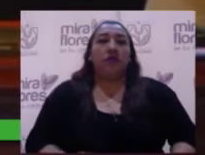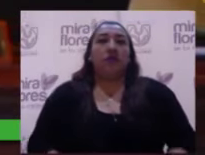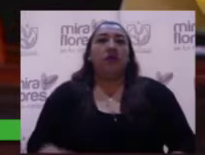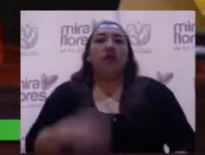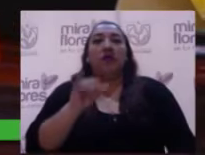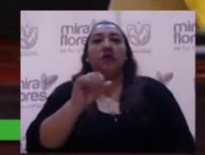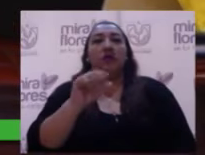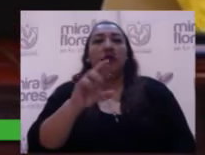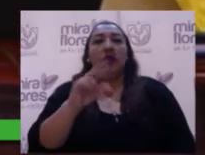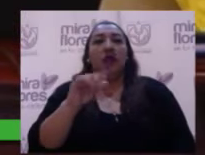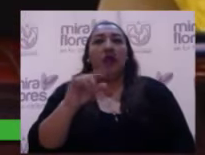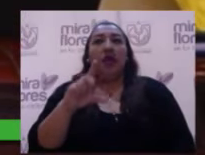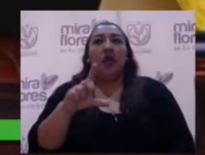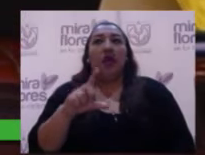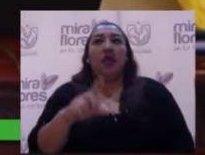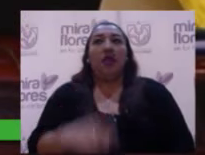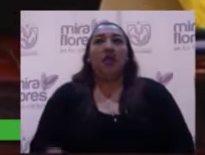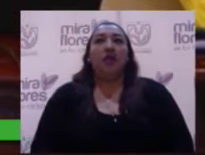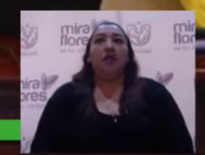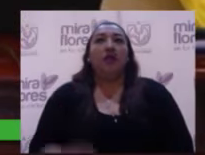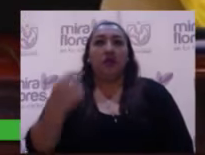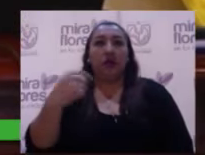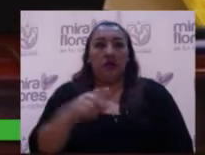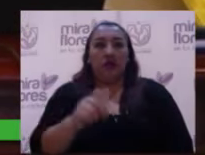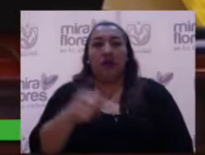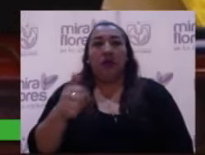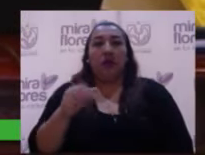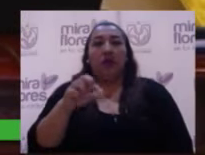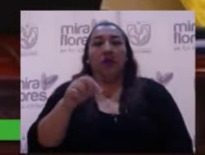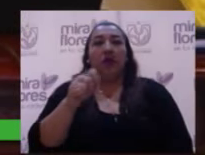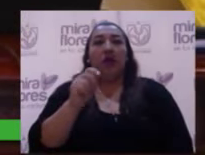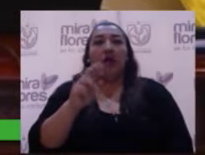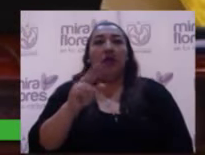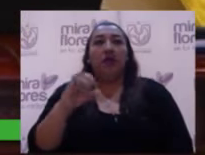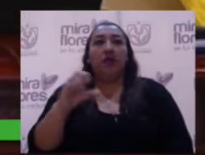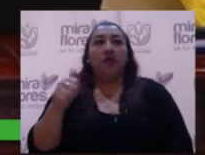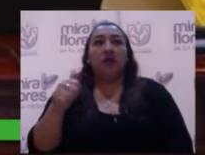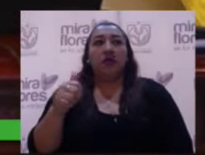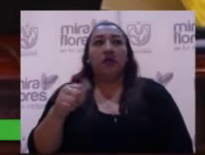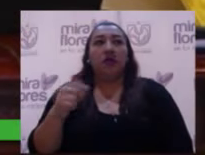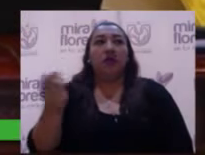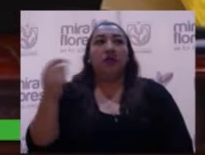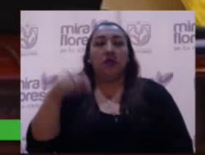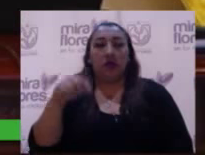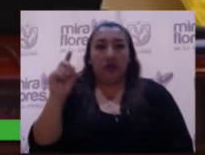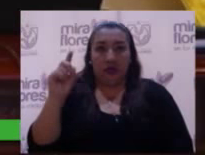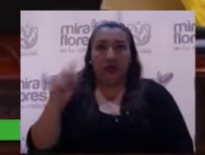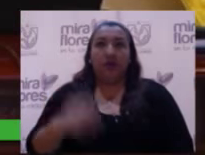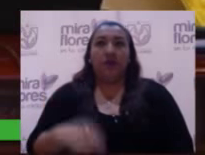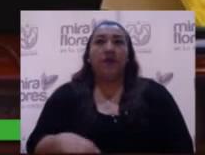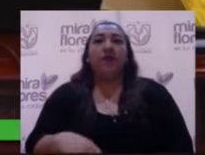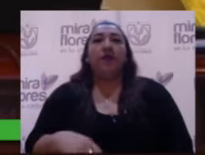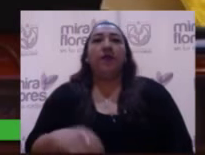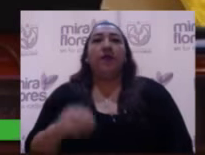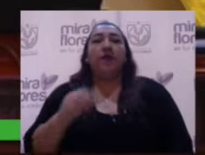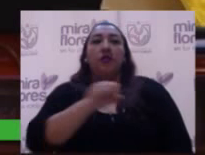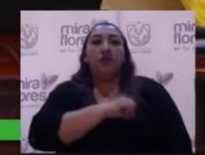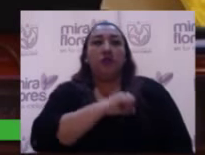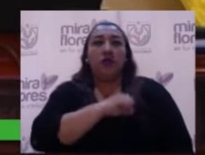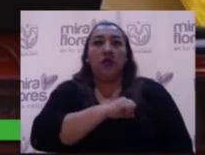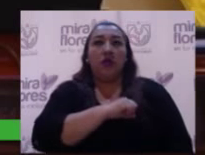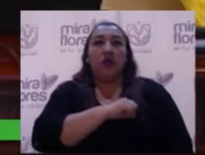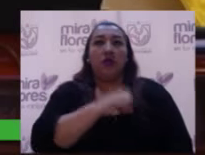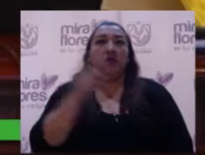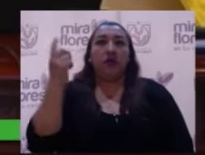Señor Israel Orlando Acuña Huoncoquiz. Señora Patricia María del Río Jiménez de Olavide. Señora Susana